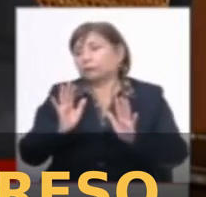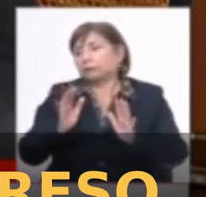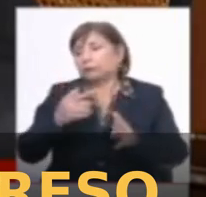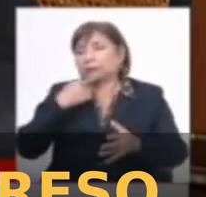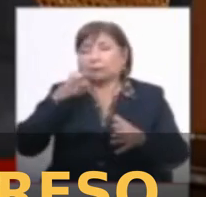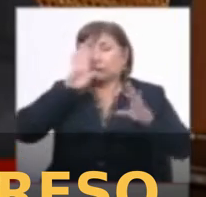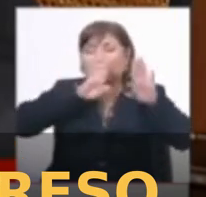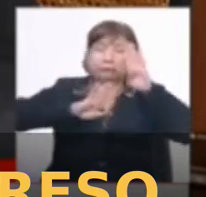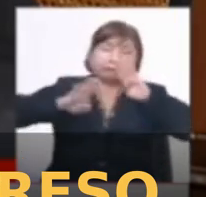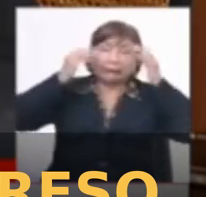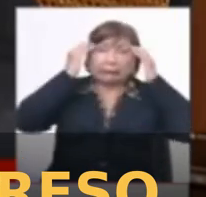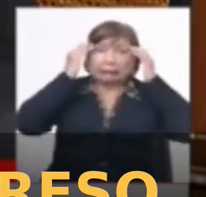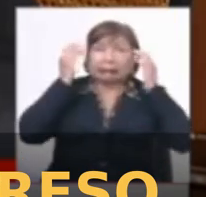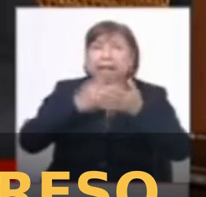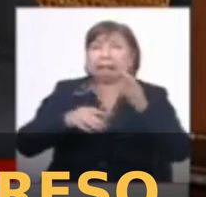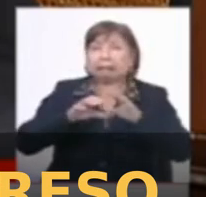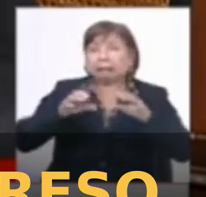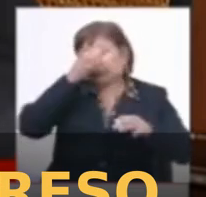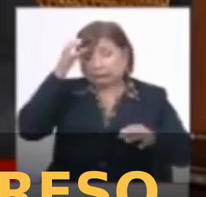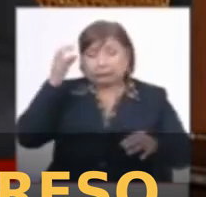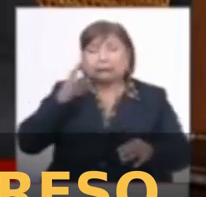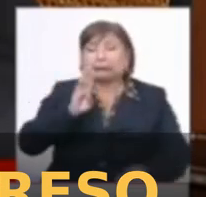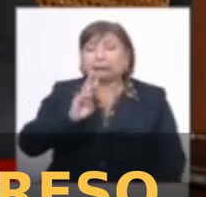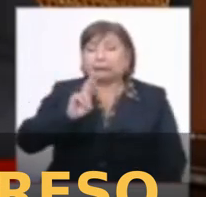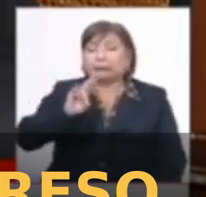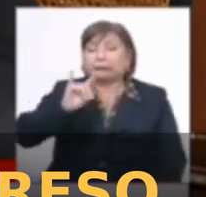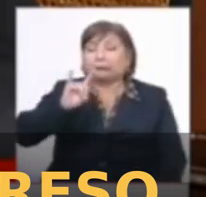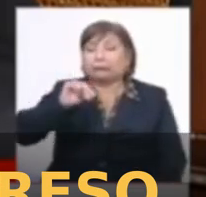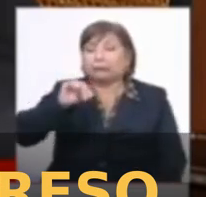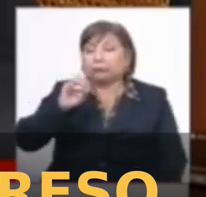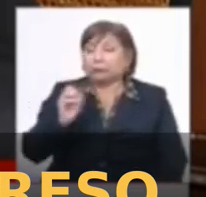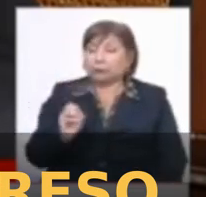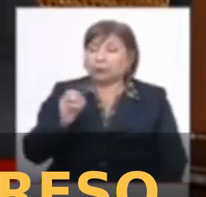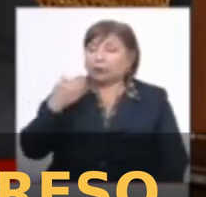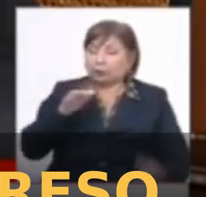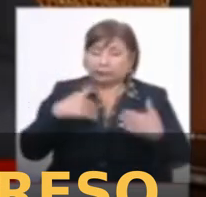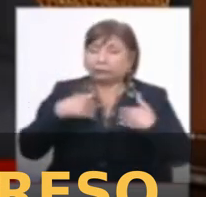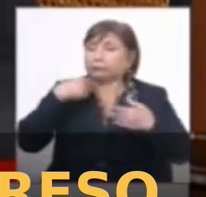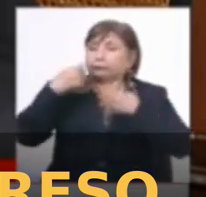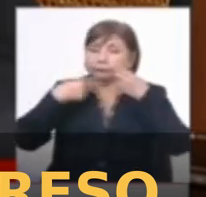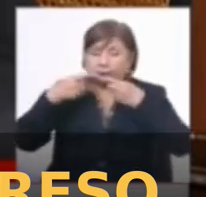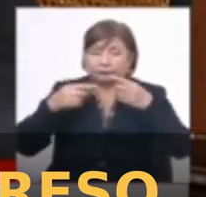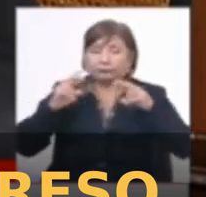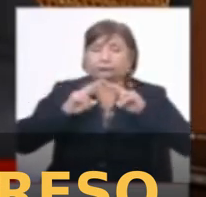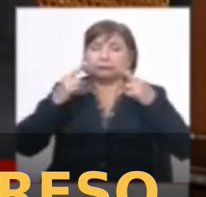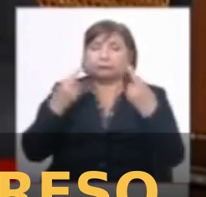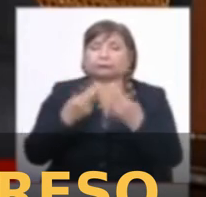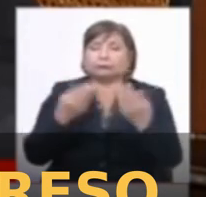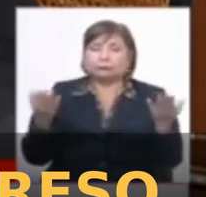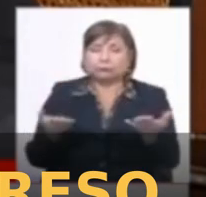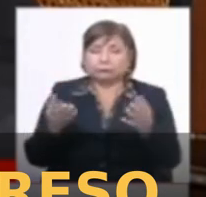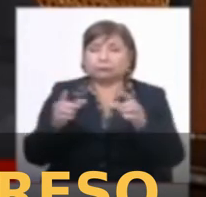estaba preocupado de cuál era la situación de Bruno, ya que en la reunión que yo manifiesto haber estado